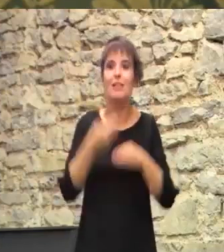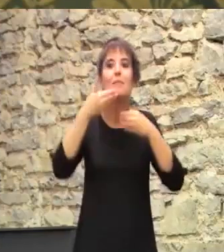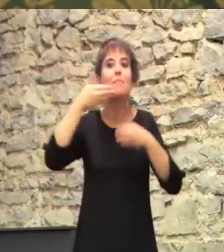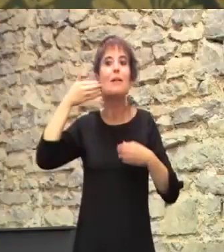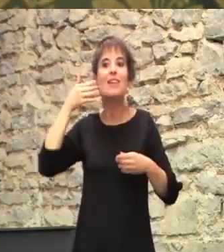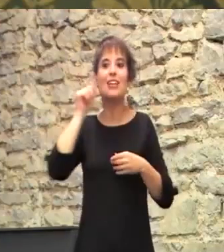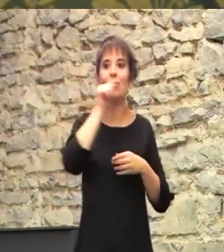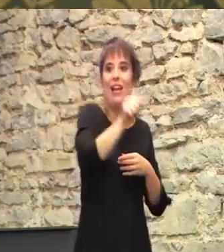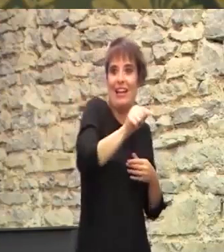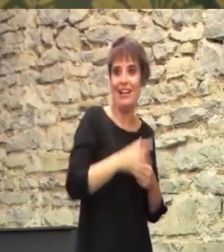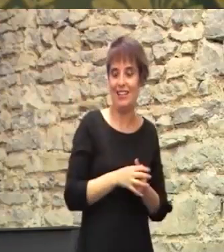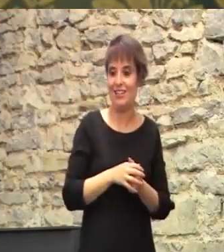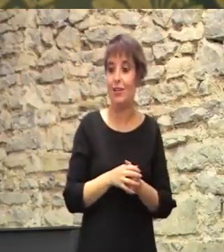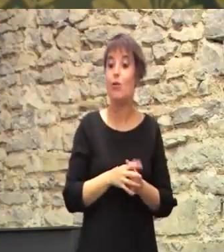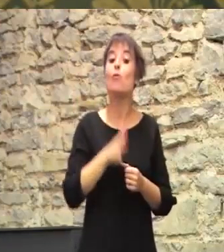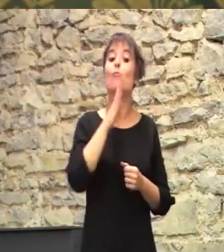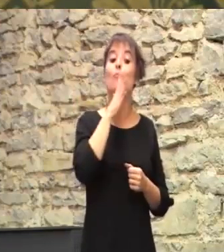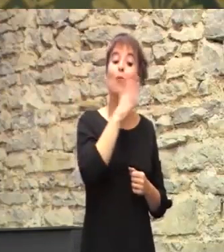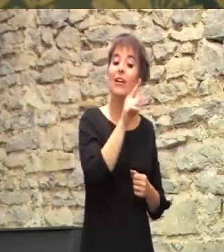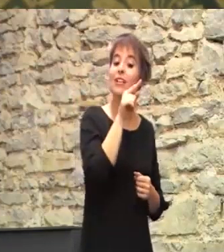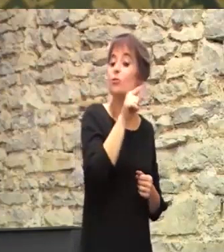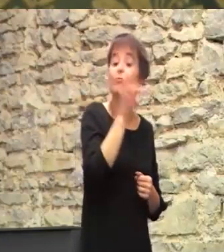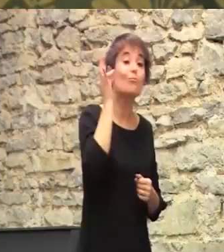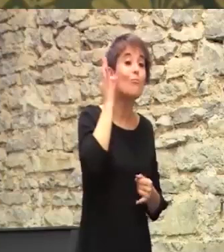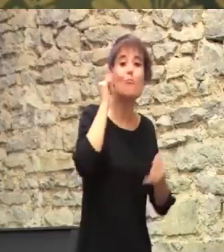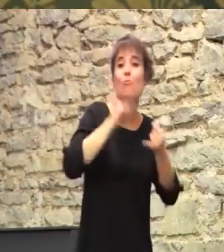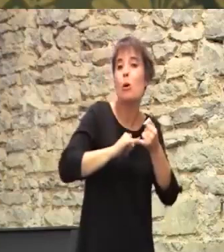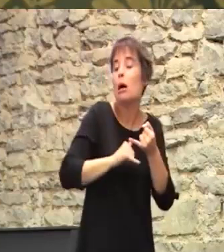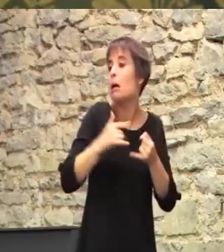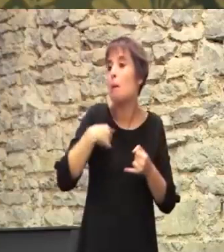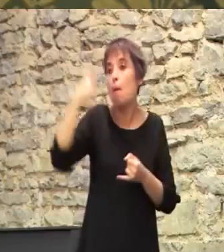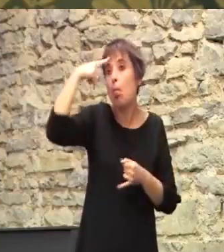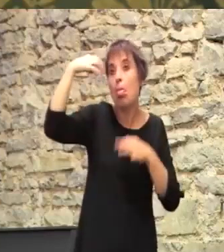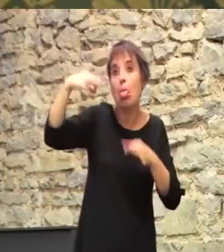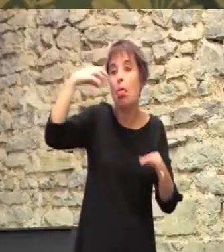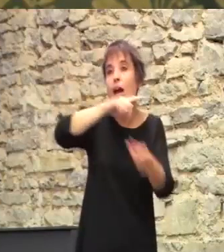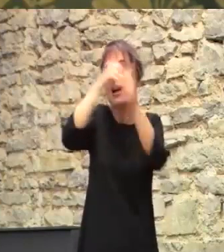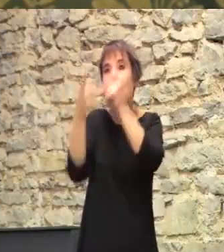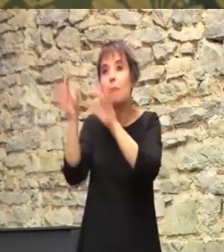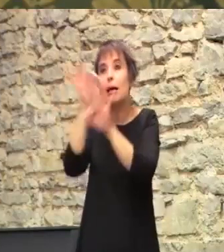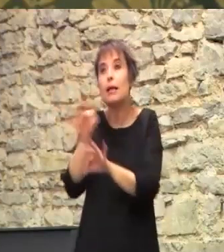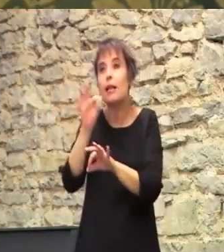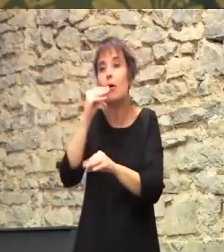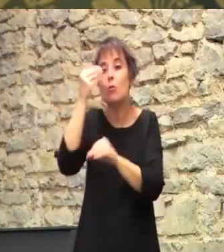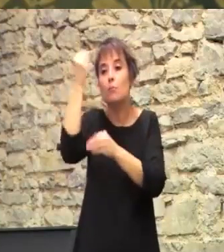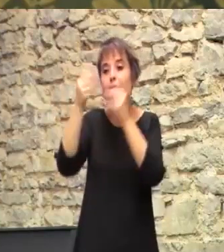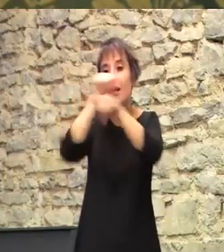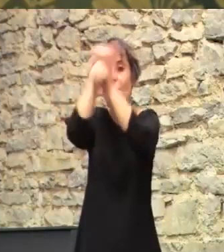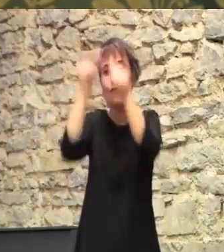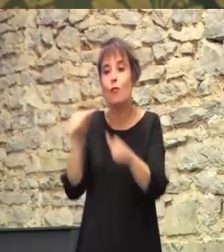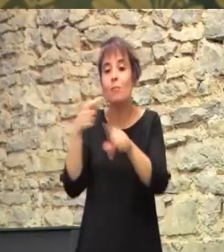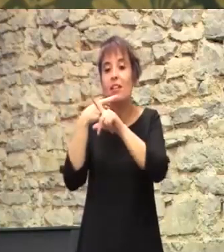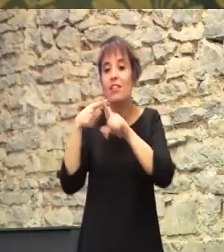lo tuviera él por eso ella no se molestaba ni se le ocurría cambiar nada ni pensar que podía ser distinto